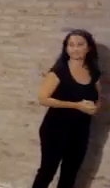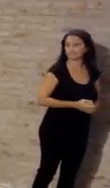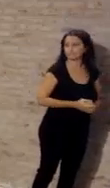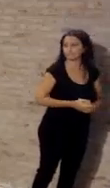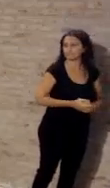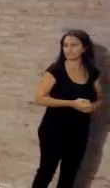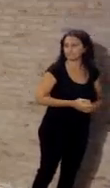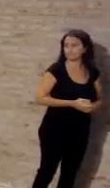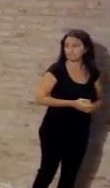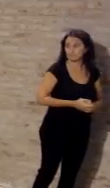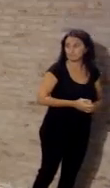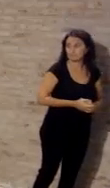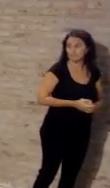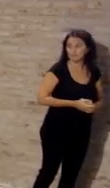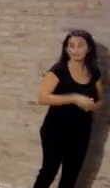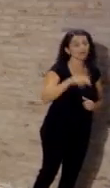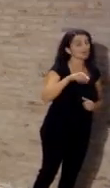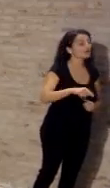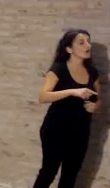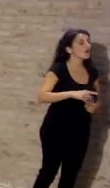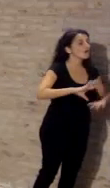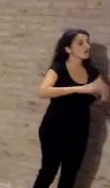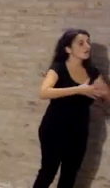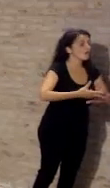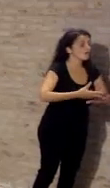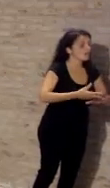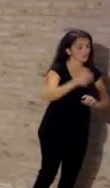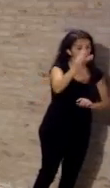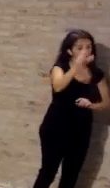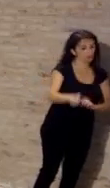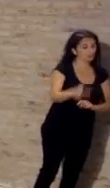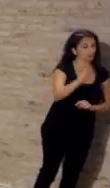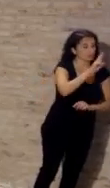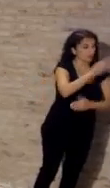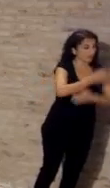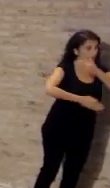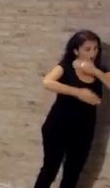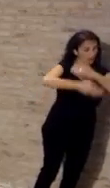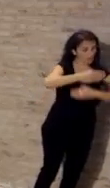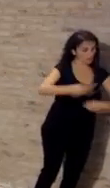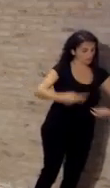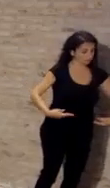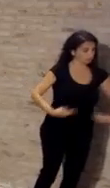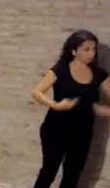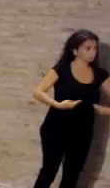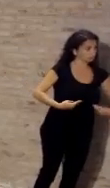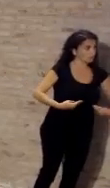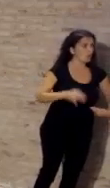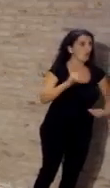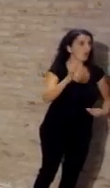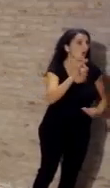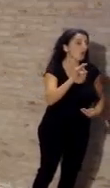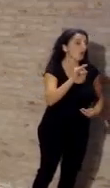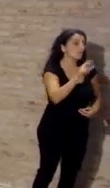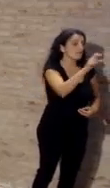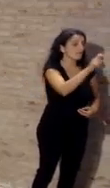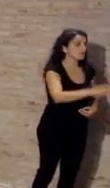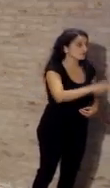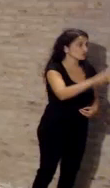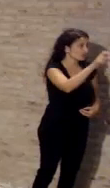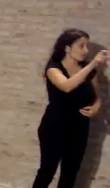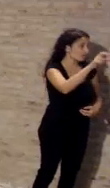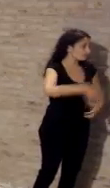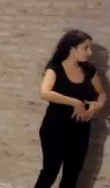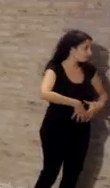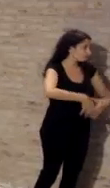al permitirse tener realizarle una esterilización a una mujer con o una persona con